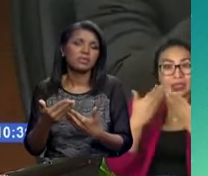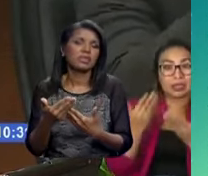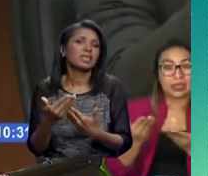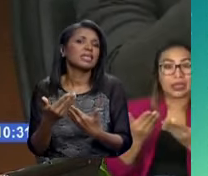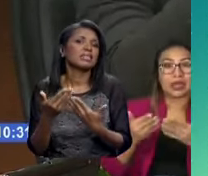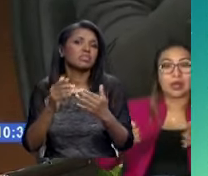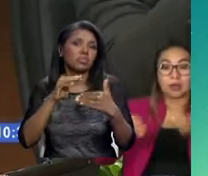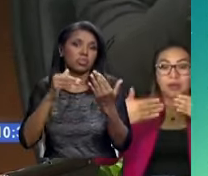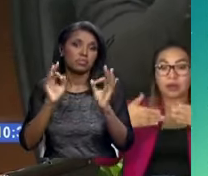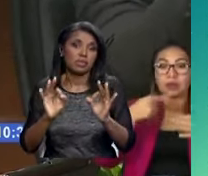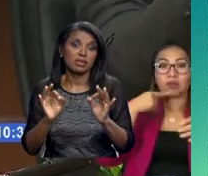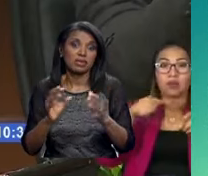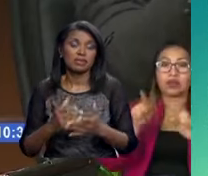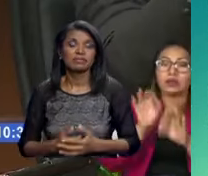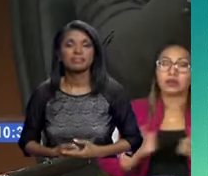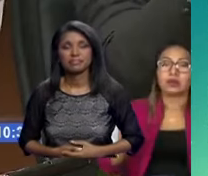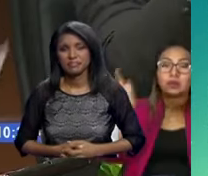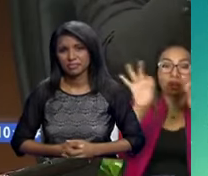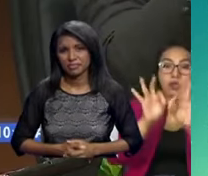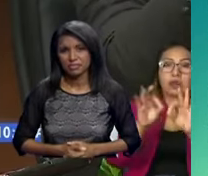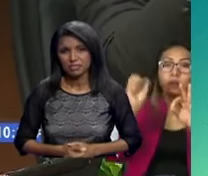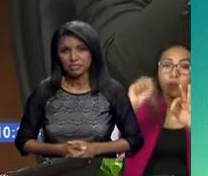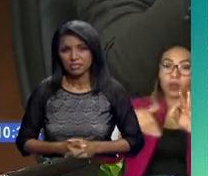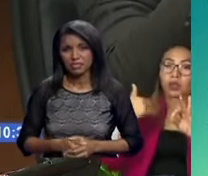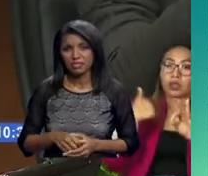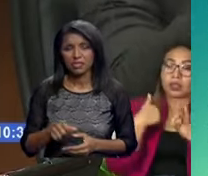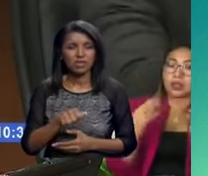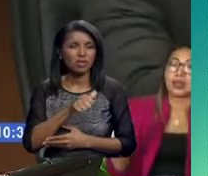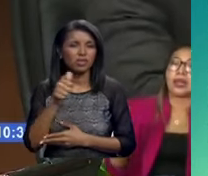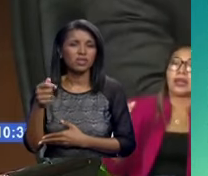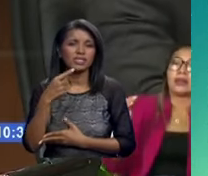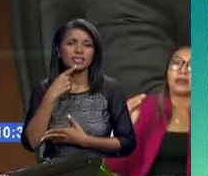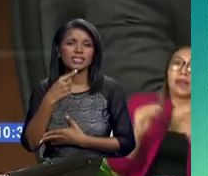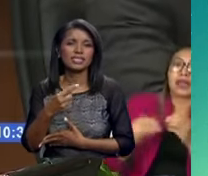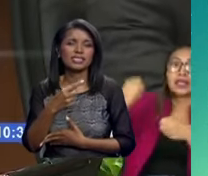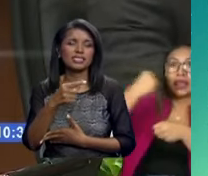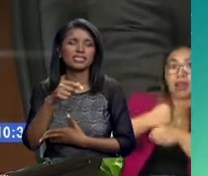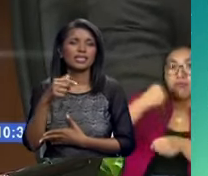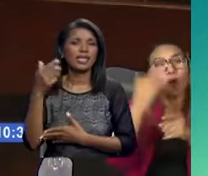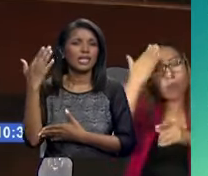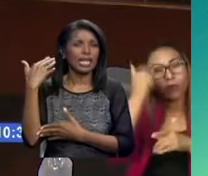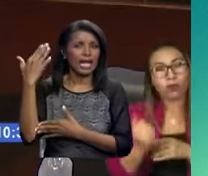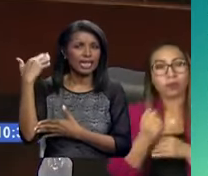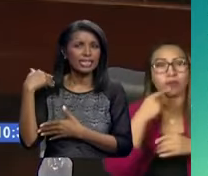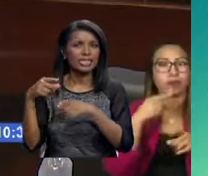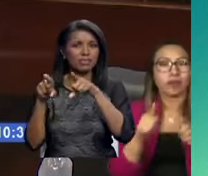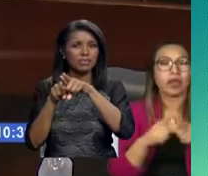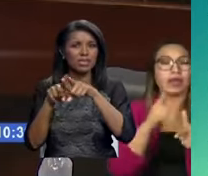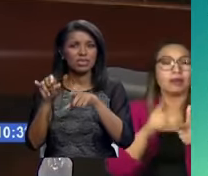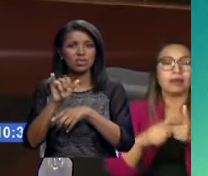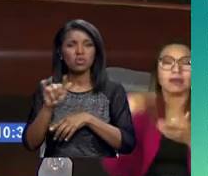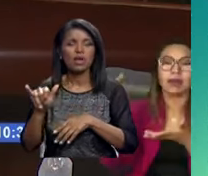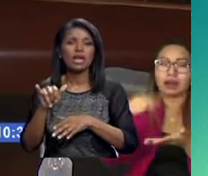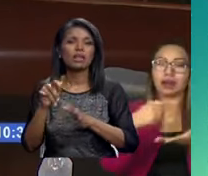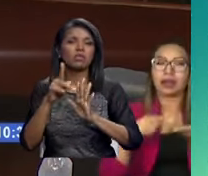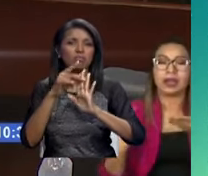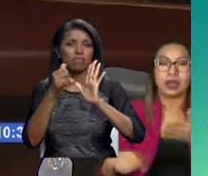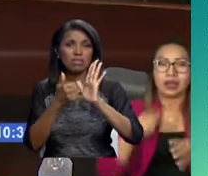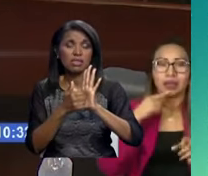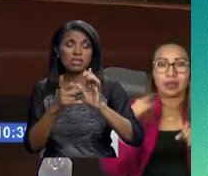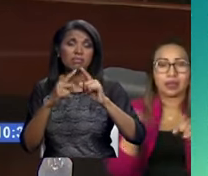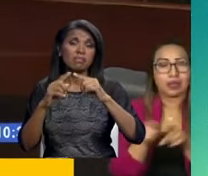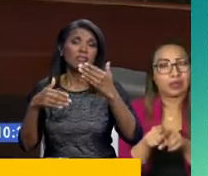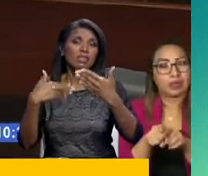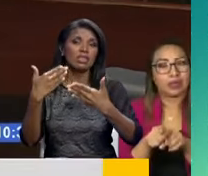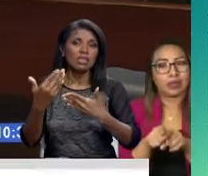hacer. Cuando no, se buscan justificaciones. Un proyecto similar fue presentado en el quinquenio pasado, sin embargo, se aprobó, aunque sea en el primer